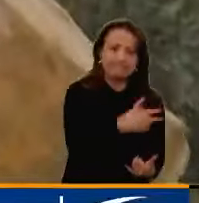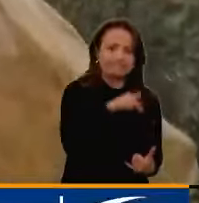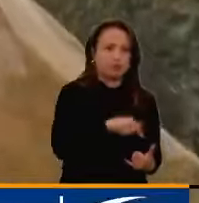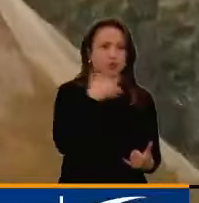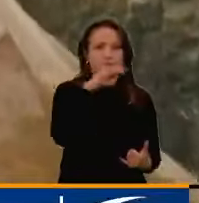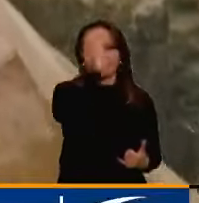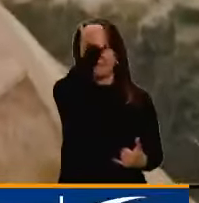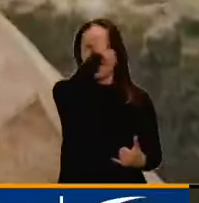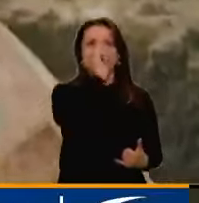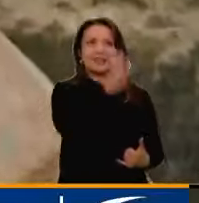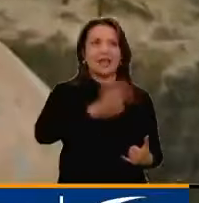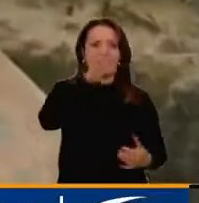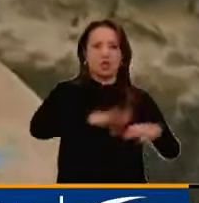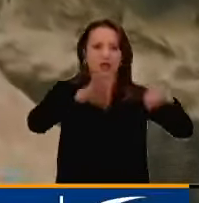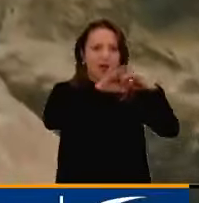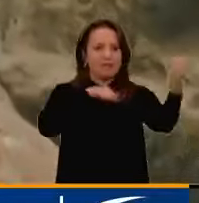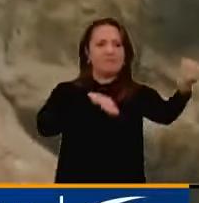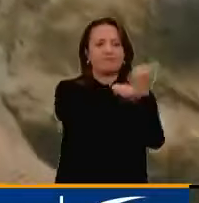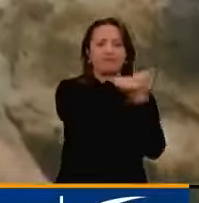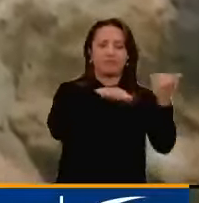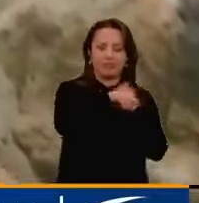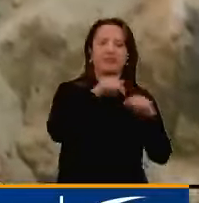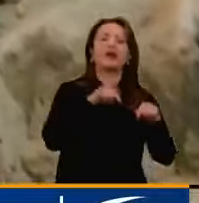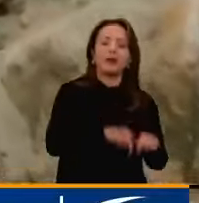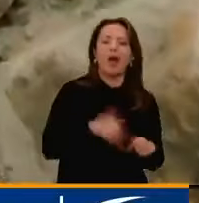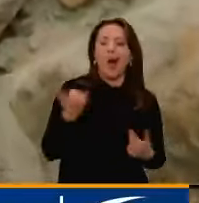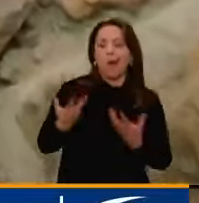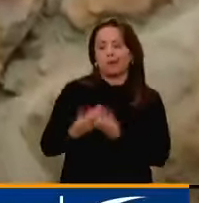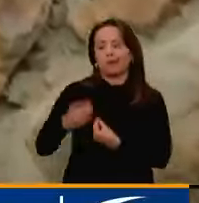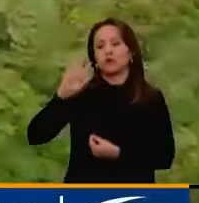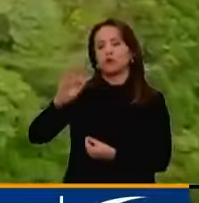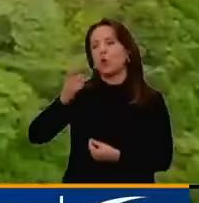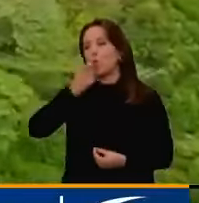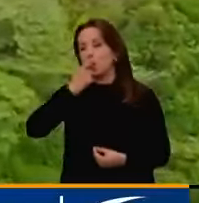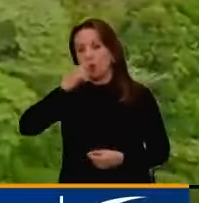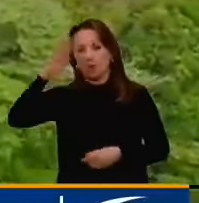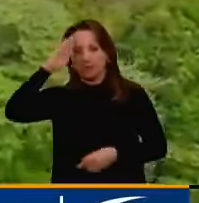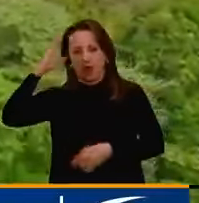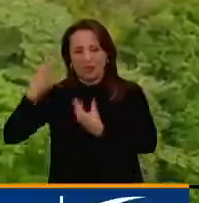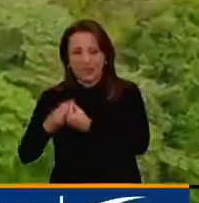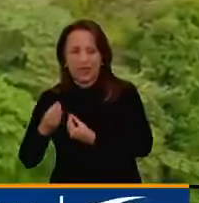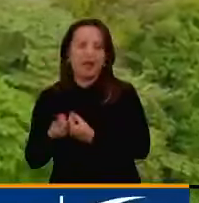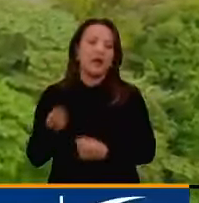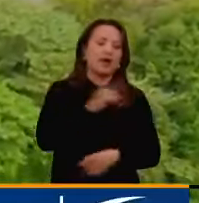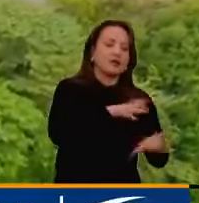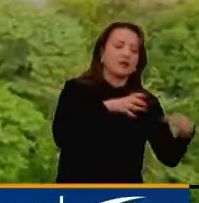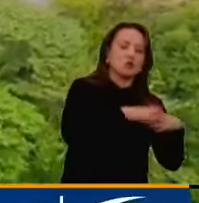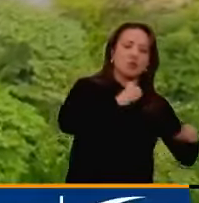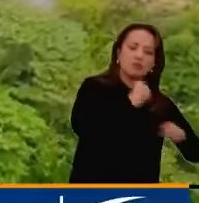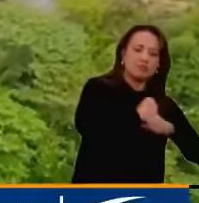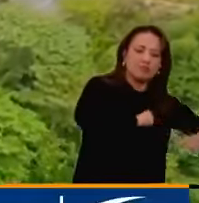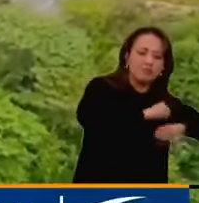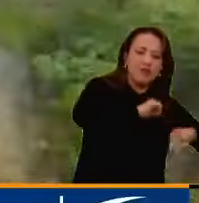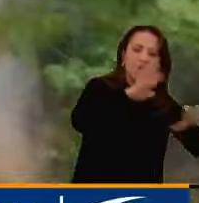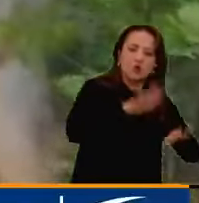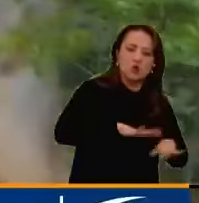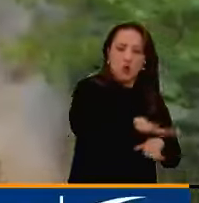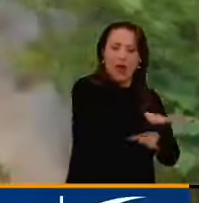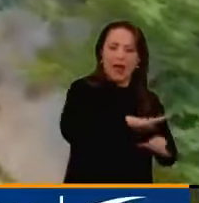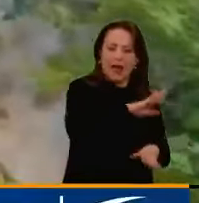la Policía Nacional de Carreteras, con nuestro equipo de trabajo de la Administración Municipal y con los organismos de